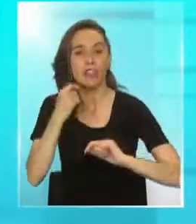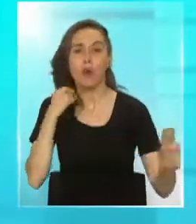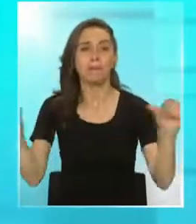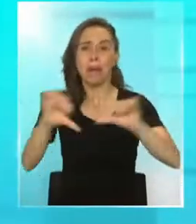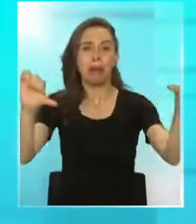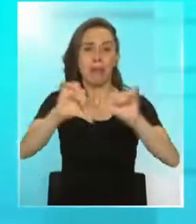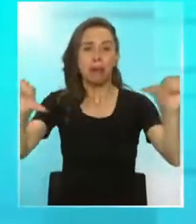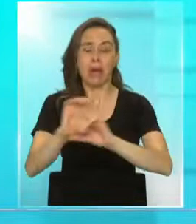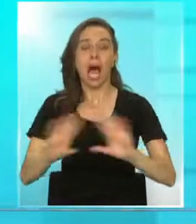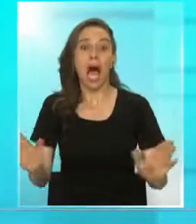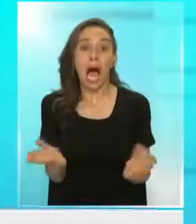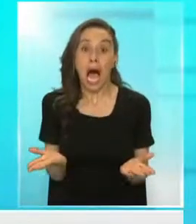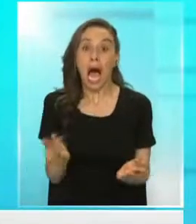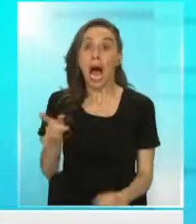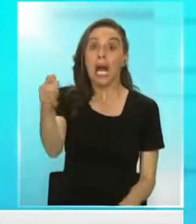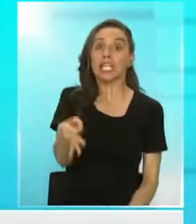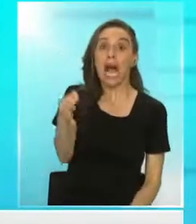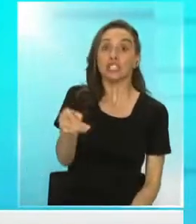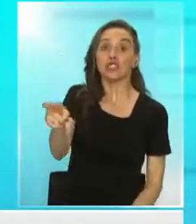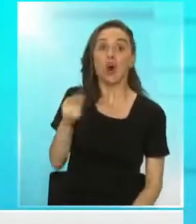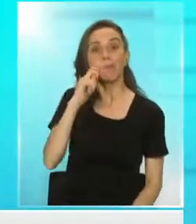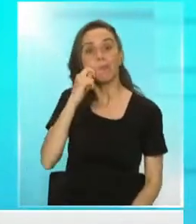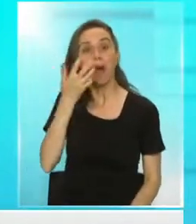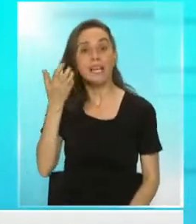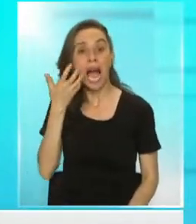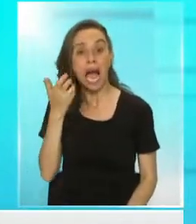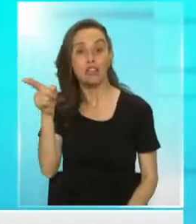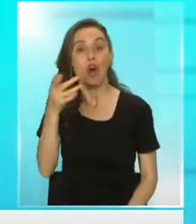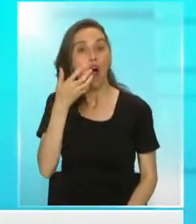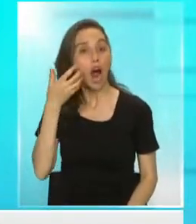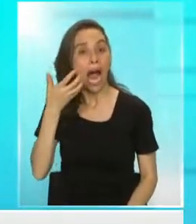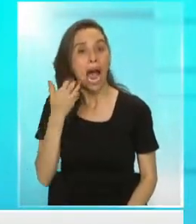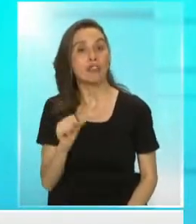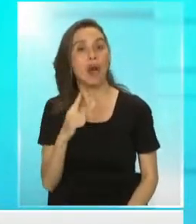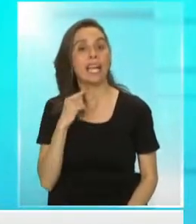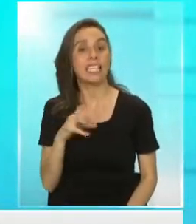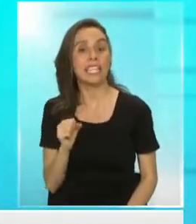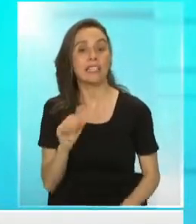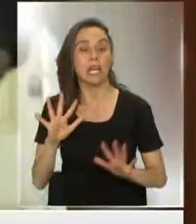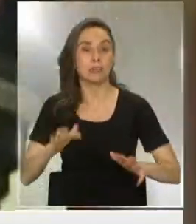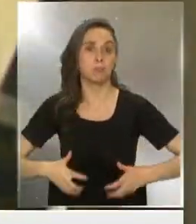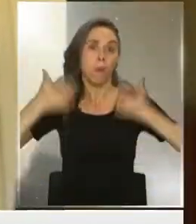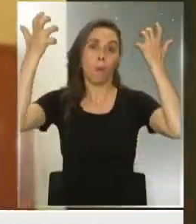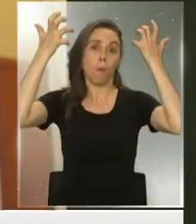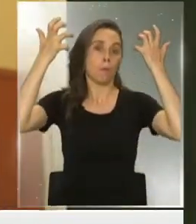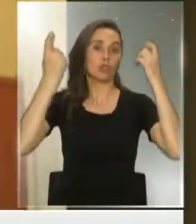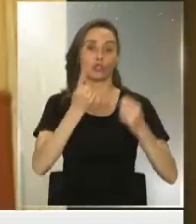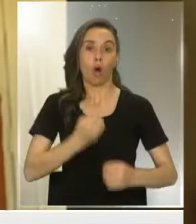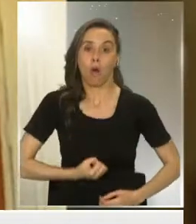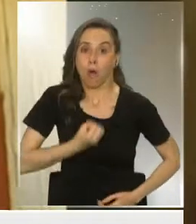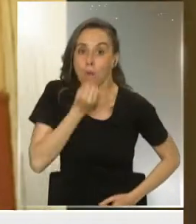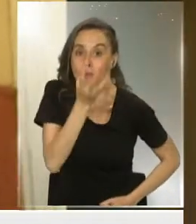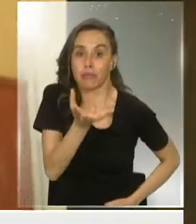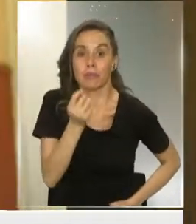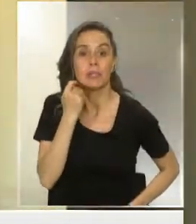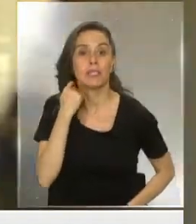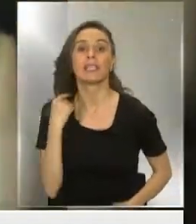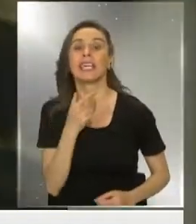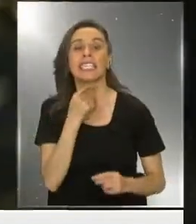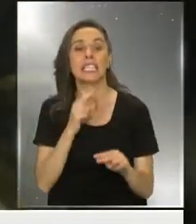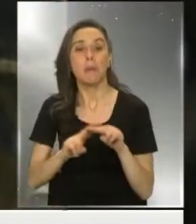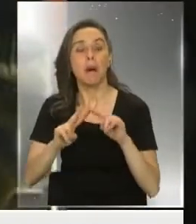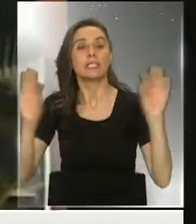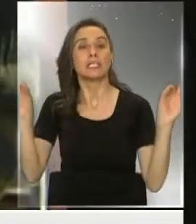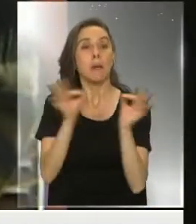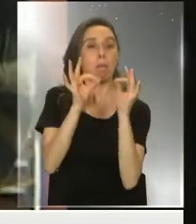todo. Tuvimos que decir, bueno, ya en realidad tiene razón. Ya, él tenía esa salida muy espontánea. Lo que queríamos hacer era hacer música y